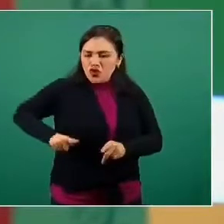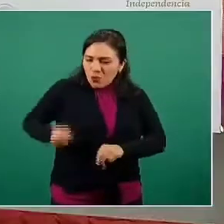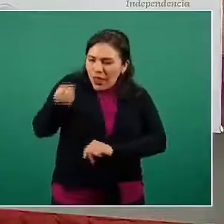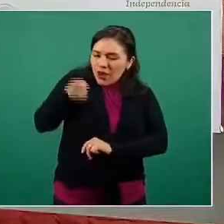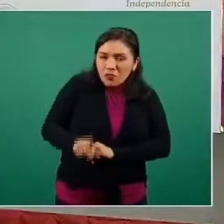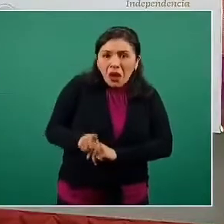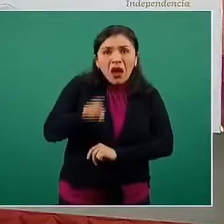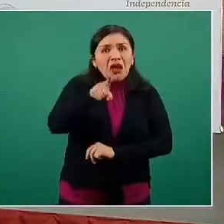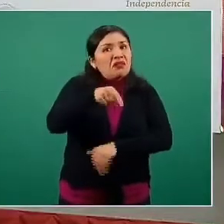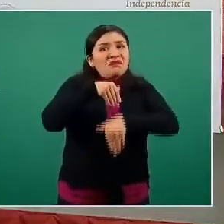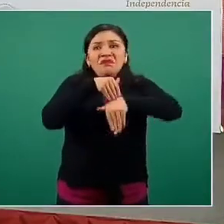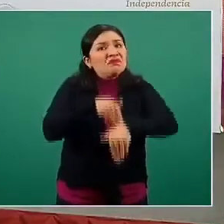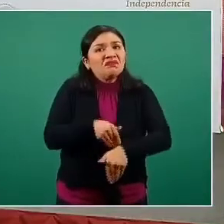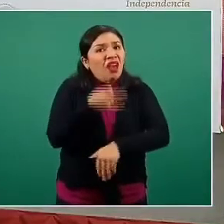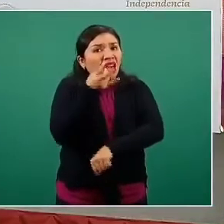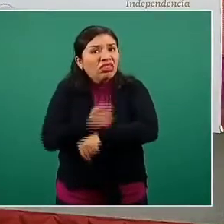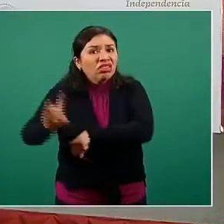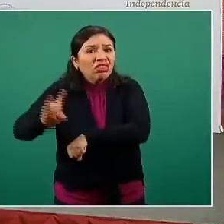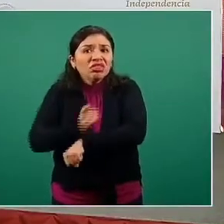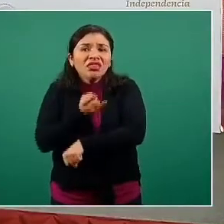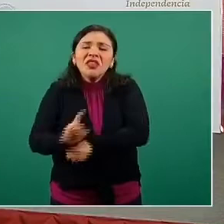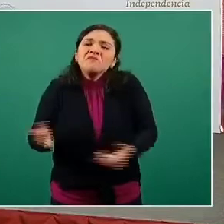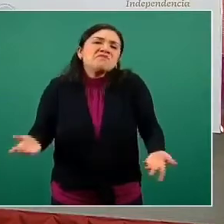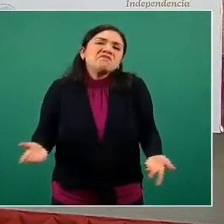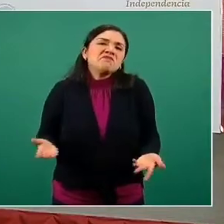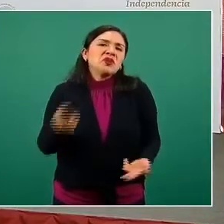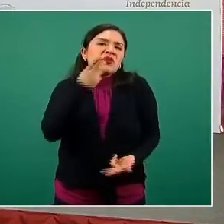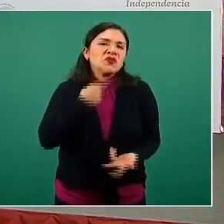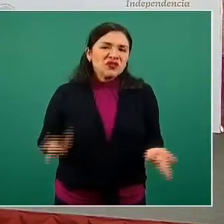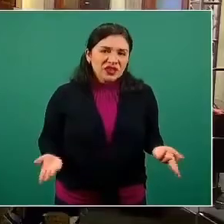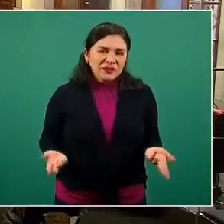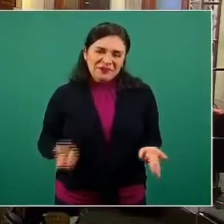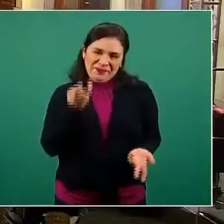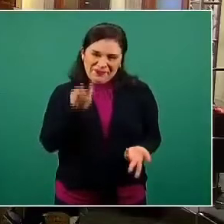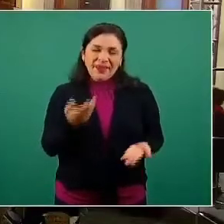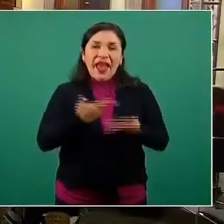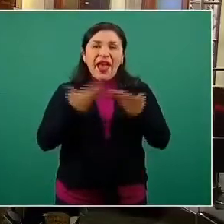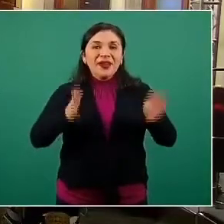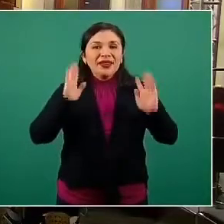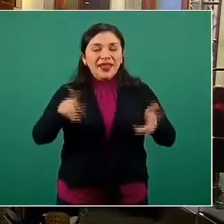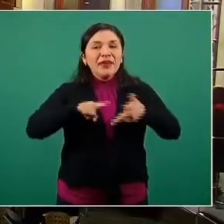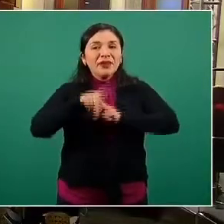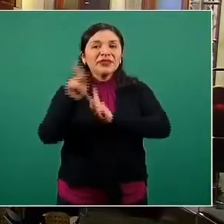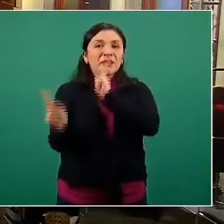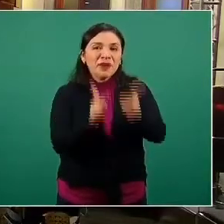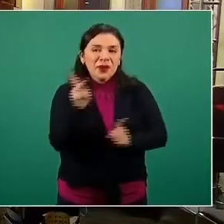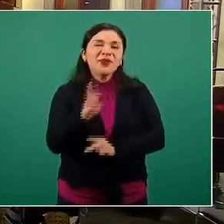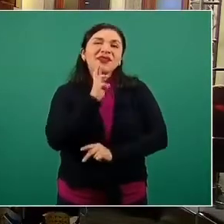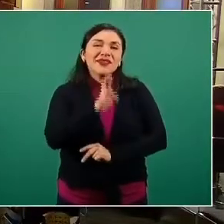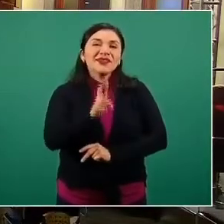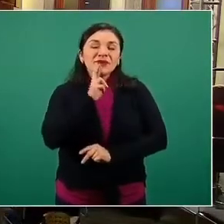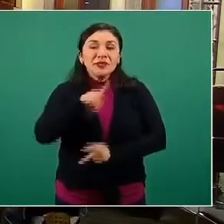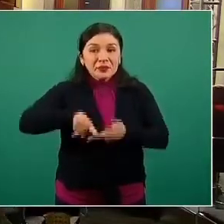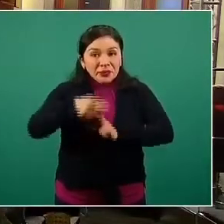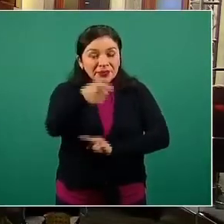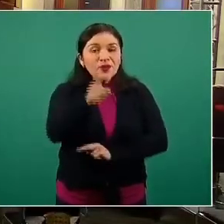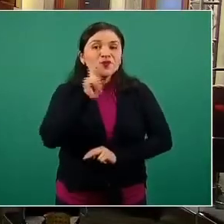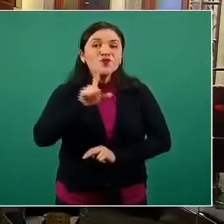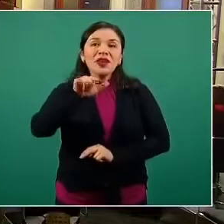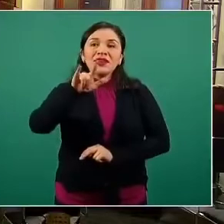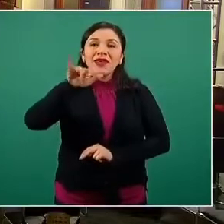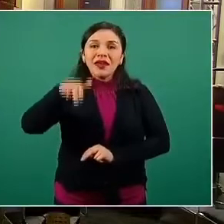si no se cumplen, pues no se logra su propósito. Vamos a abrir a preguntas y comentarios. Empecemos con usted, Liliana